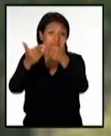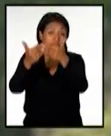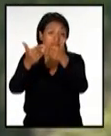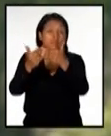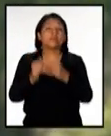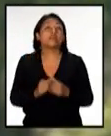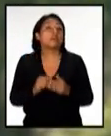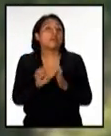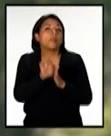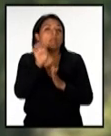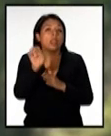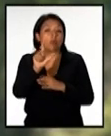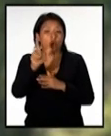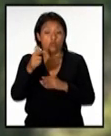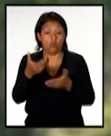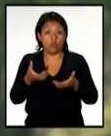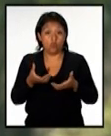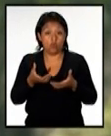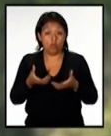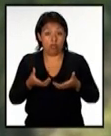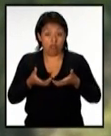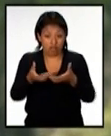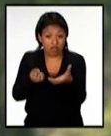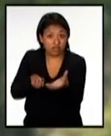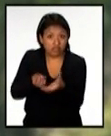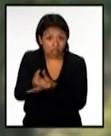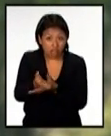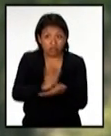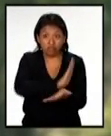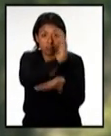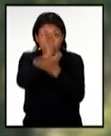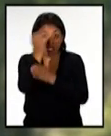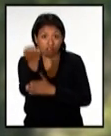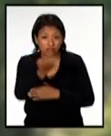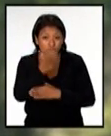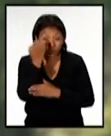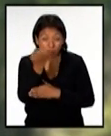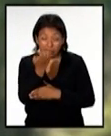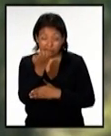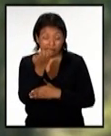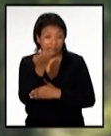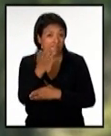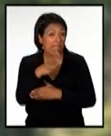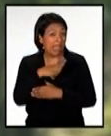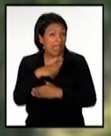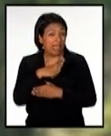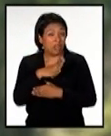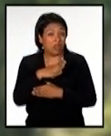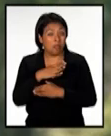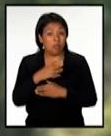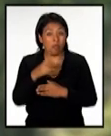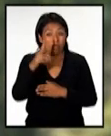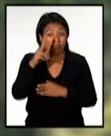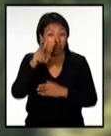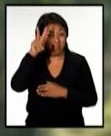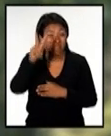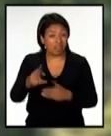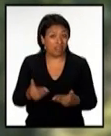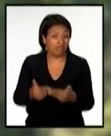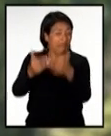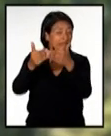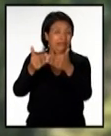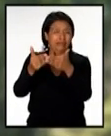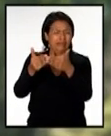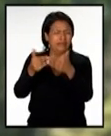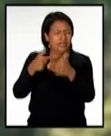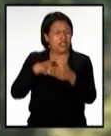en que sales a la calle, que quieres ir a una escuela, te enfrentas con muchas realidades que tú dices,